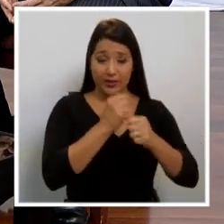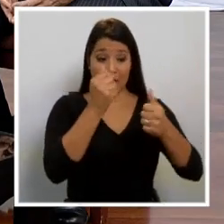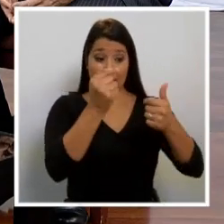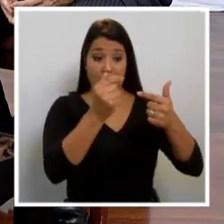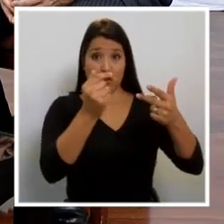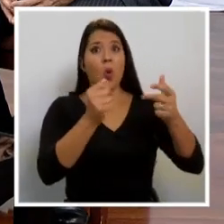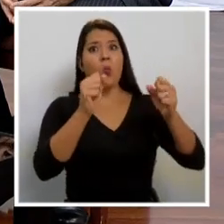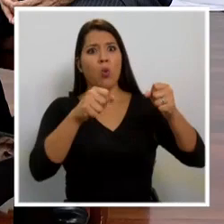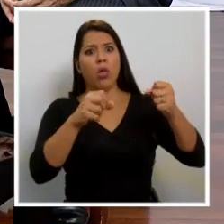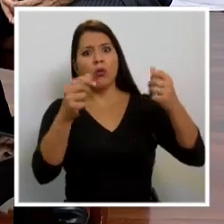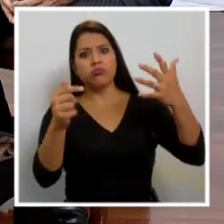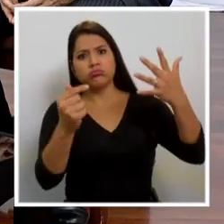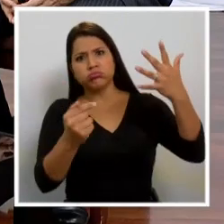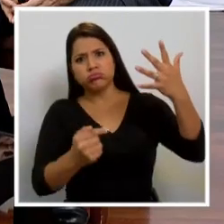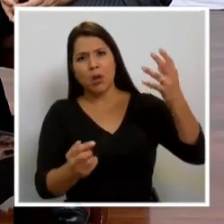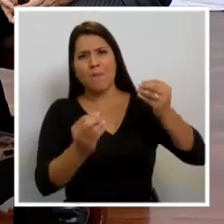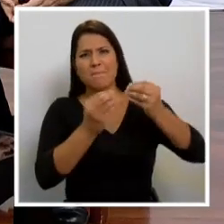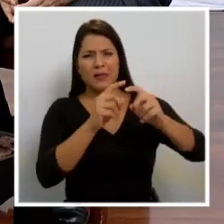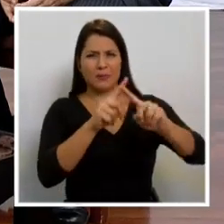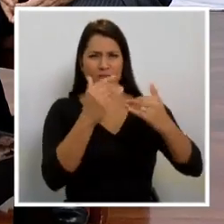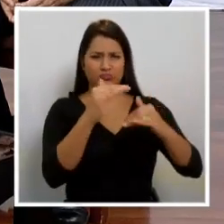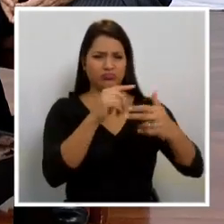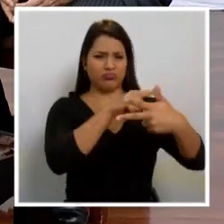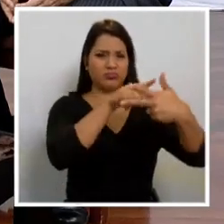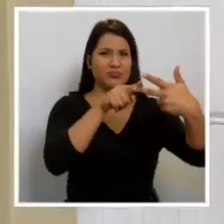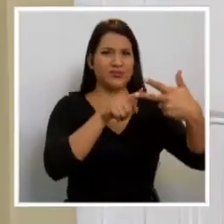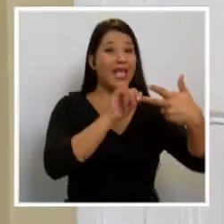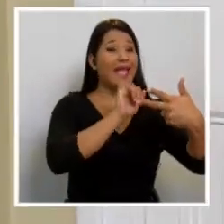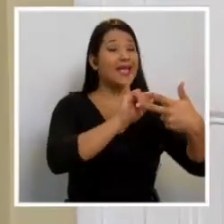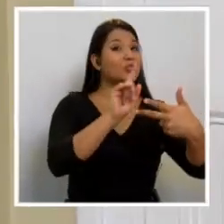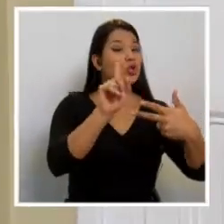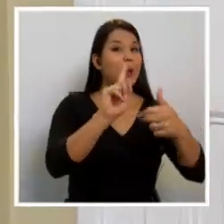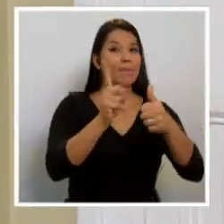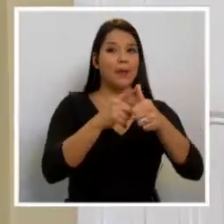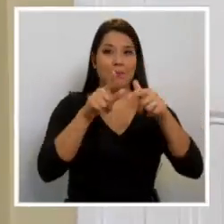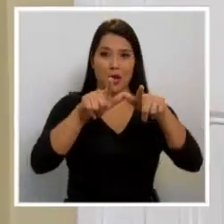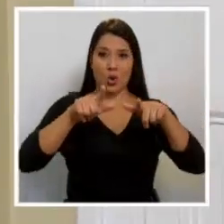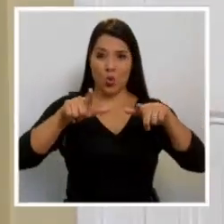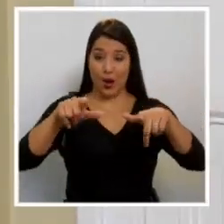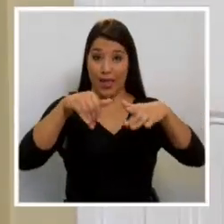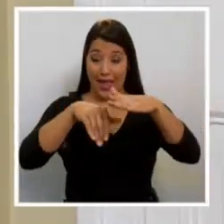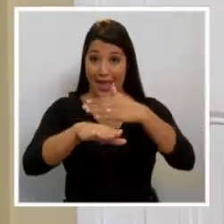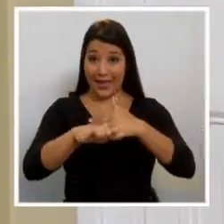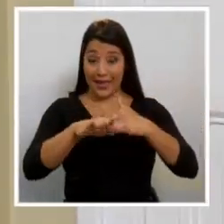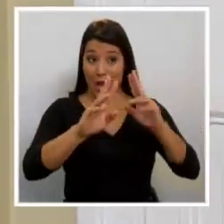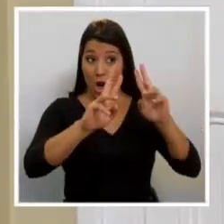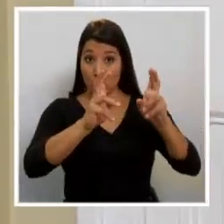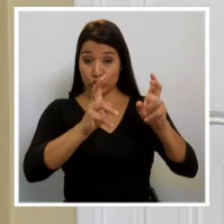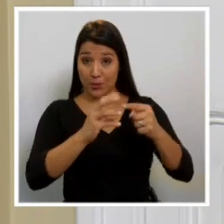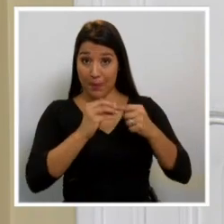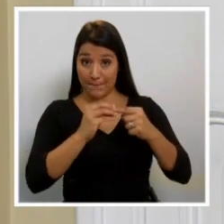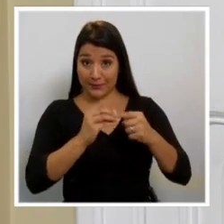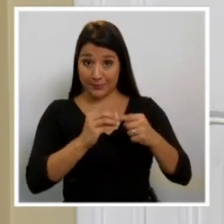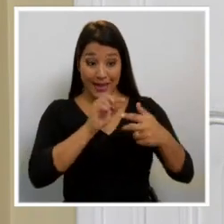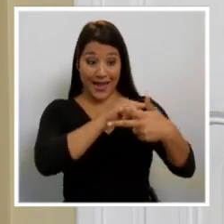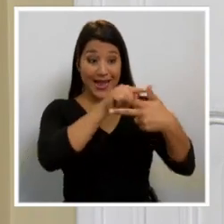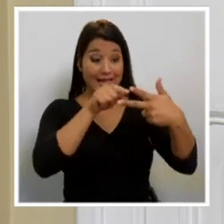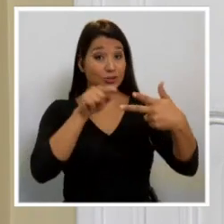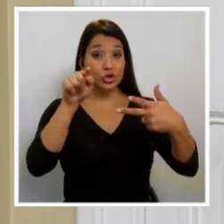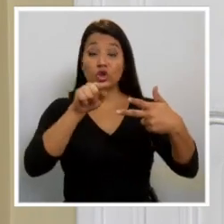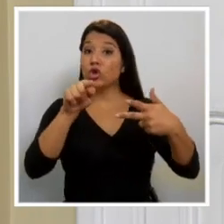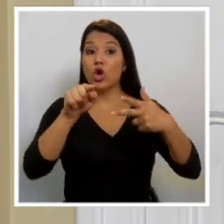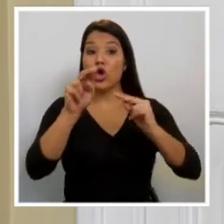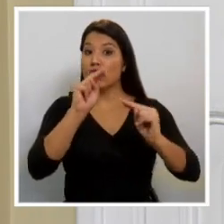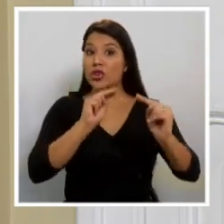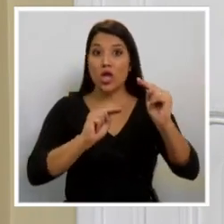temas realmente no son los que están rankeando la agenda, además no son los que se están negociando hoy en términos de la aprobación del